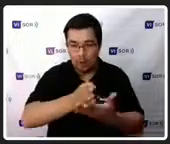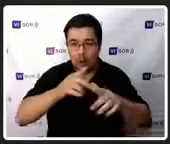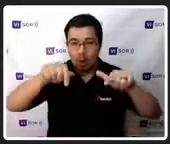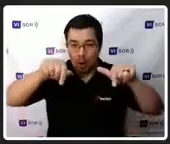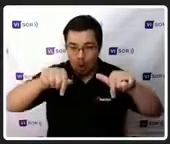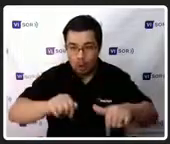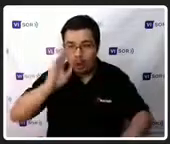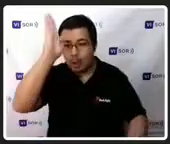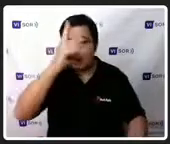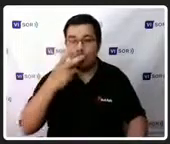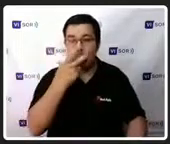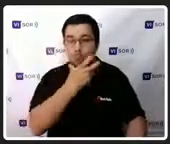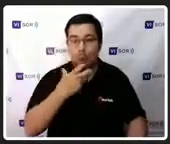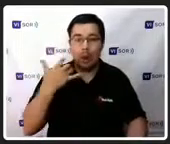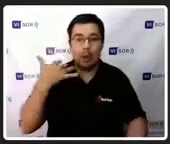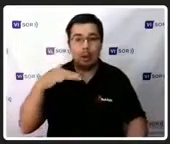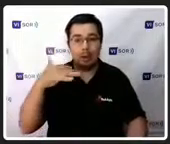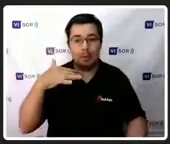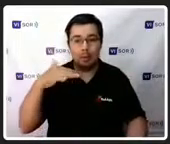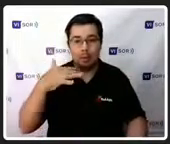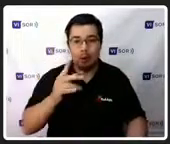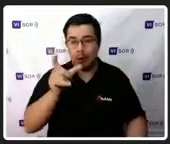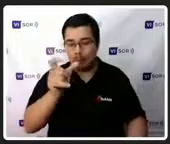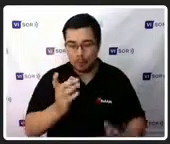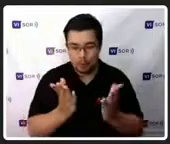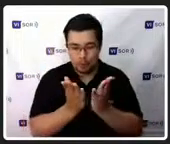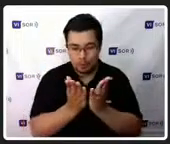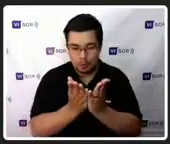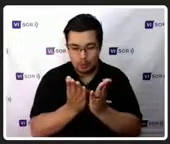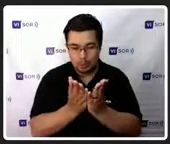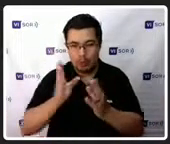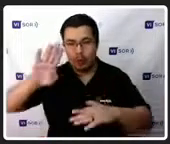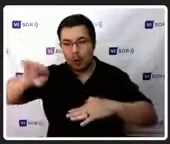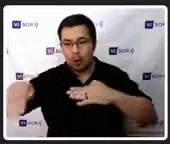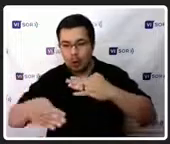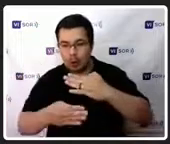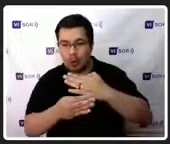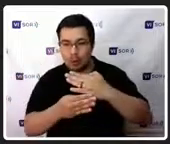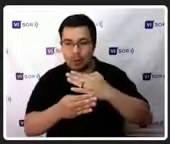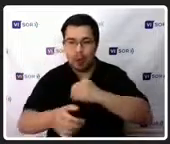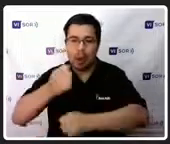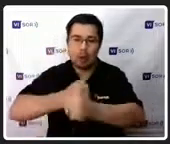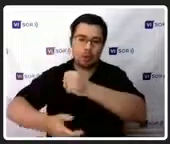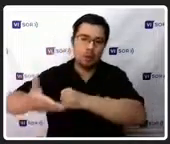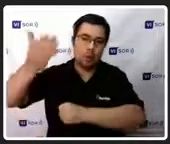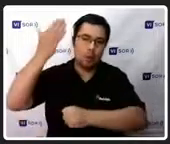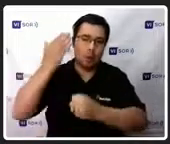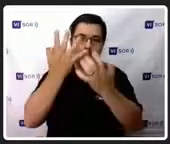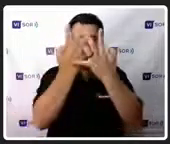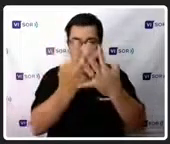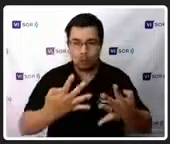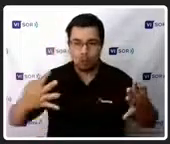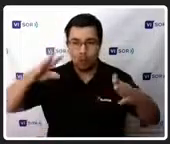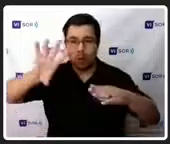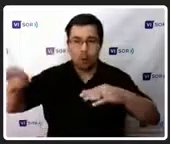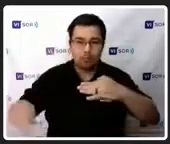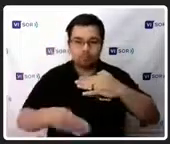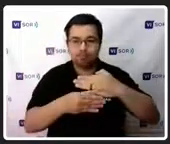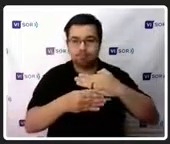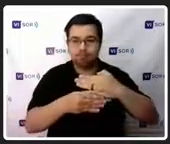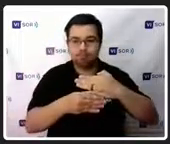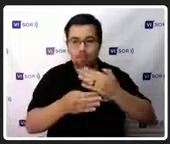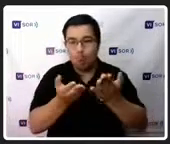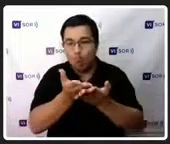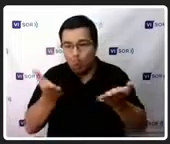por lo tanto también se incorporó hace un par de años como obligatorio en la malla curricular. Entonces ustedes debieran poder ser